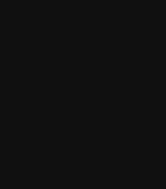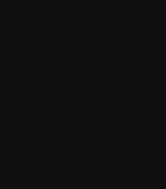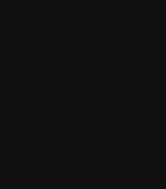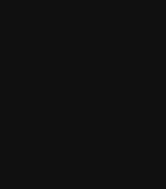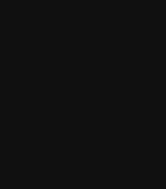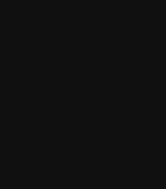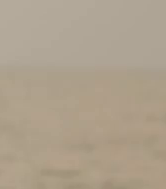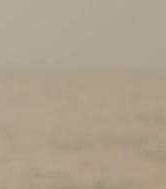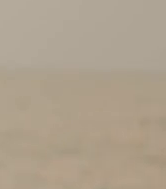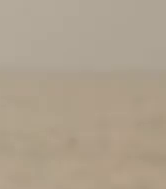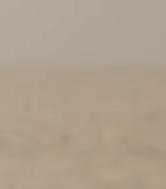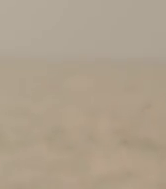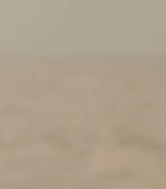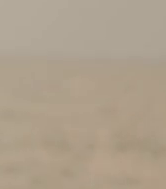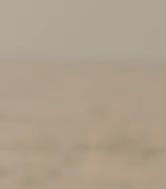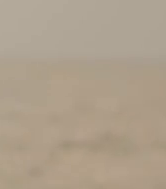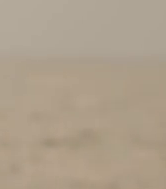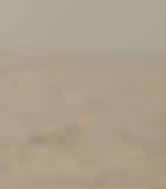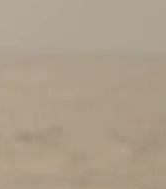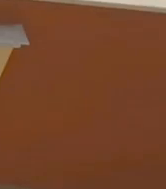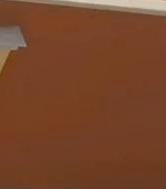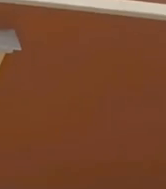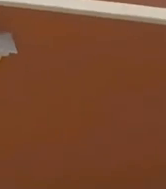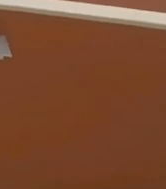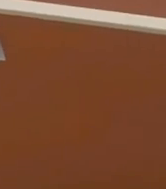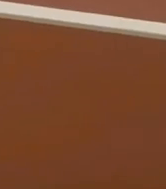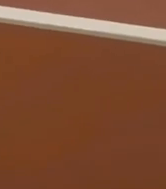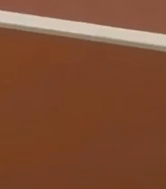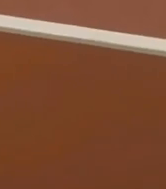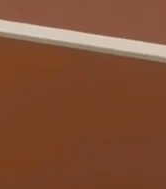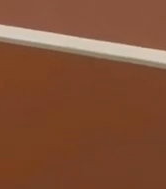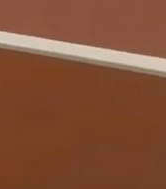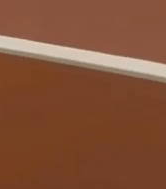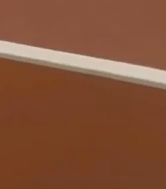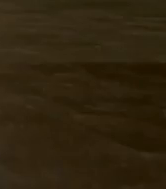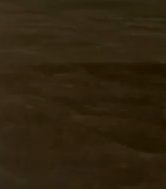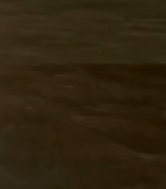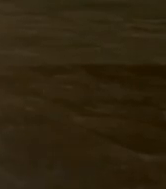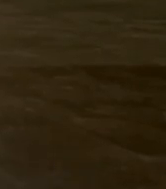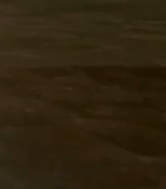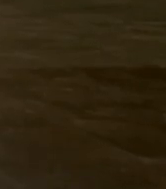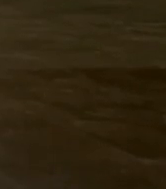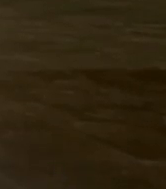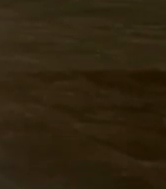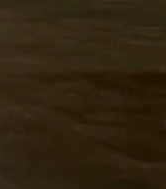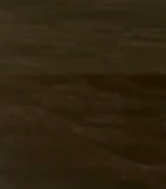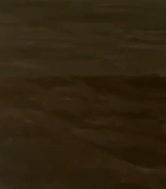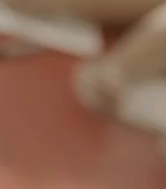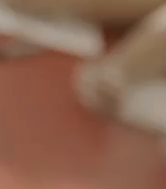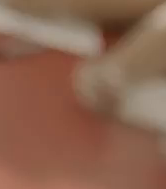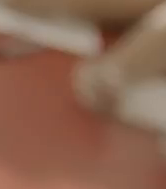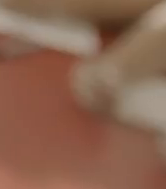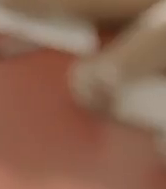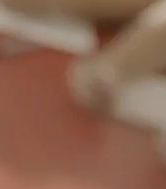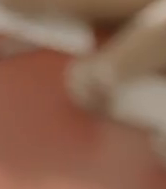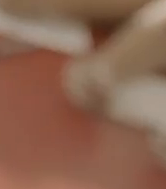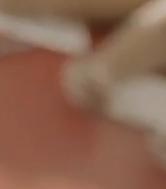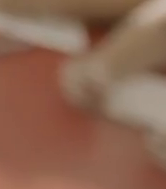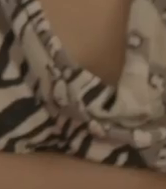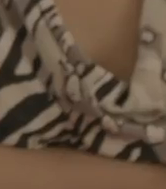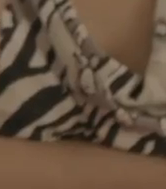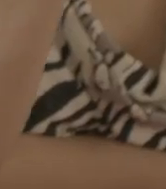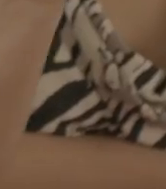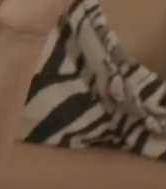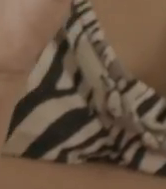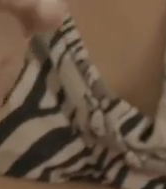PRD. Mi nombre es Lady Guadalupe Scholl Mejía, soy directora del Centro Escolar Presidente Ruiz Cortines y obtuve el segundo